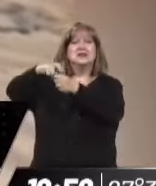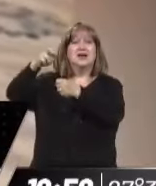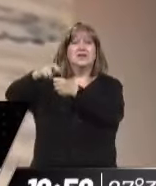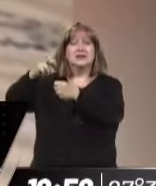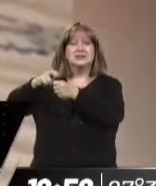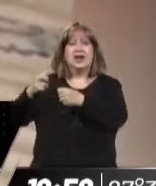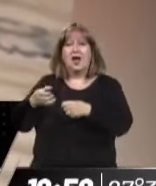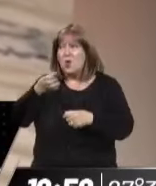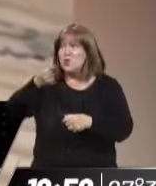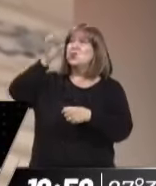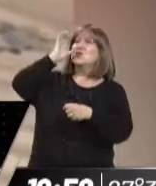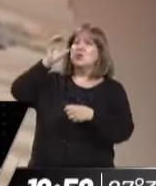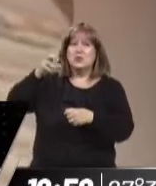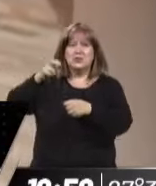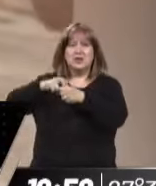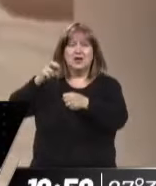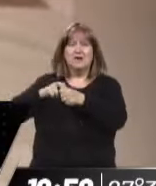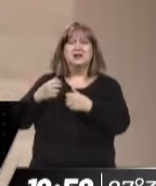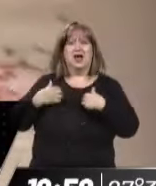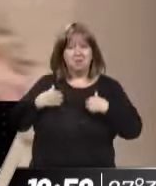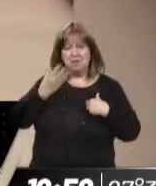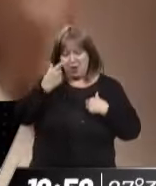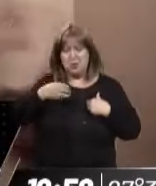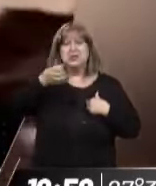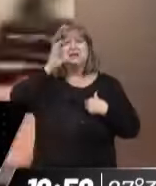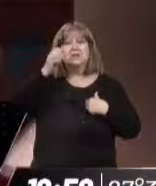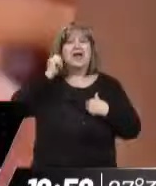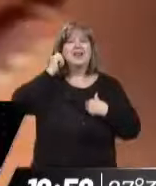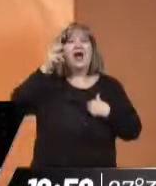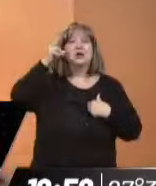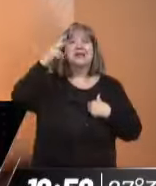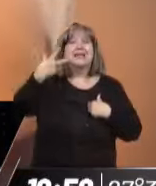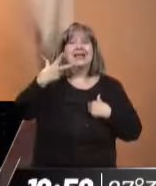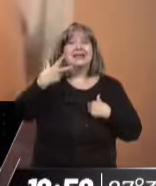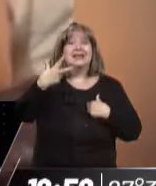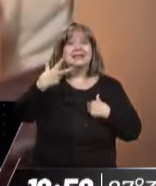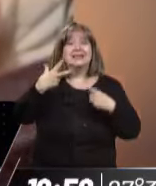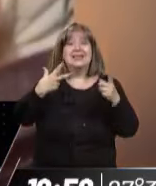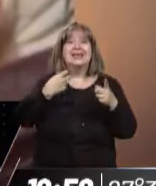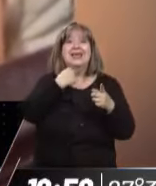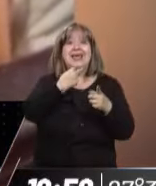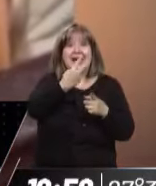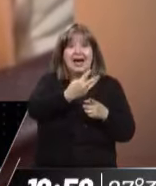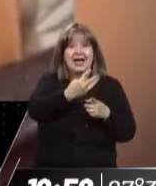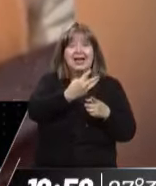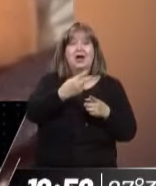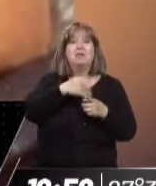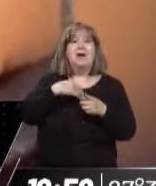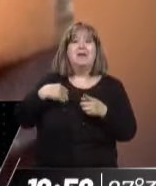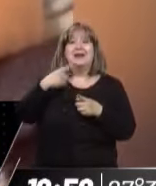No. Ah, no, es posta. Sí, sí, sí. Eso el nieto lo filmó. ¿No le dura el dinero?